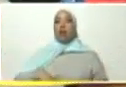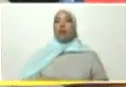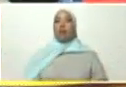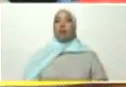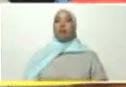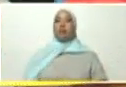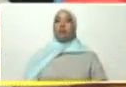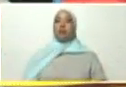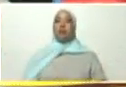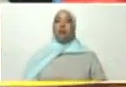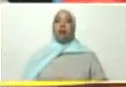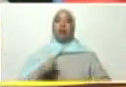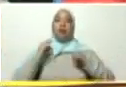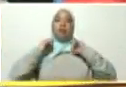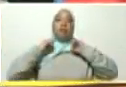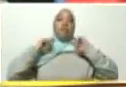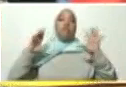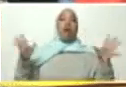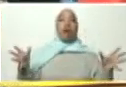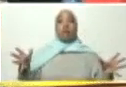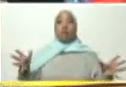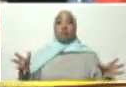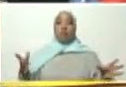es uno de los equipos favoritos